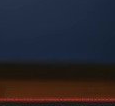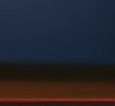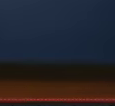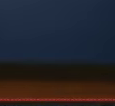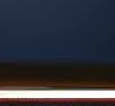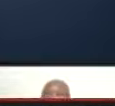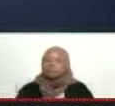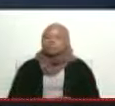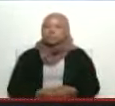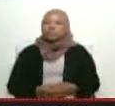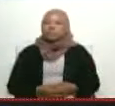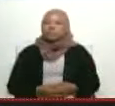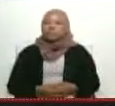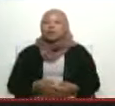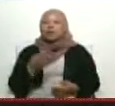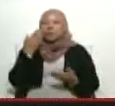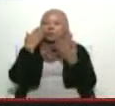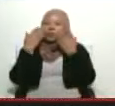Como podemos observar,